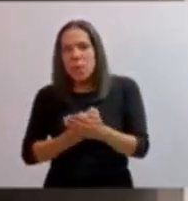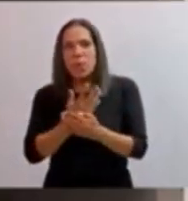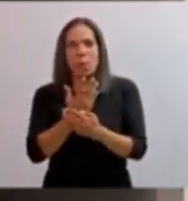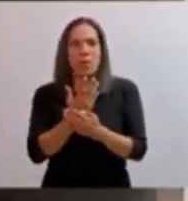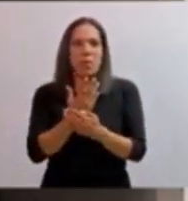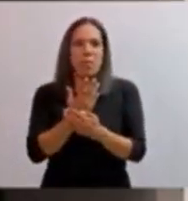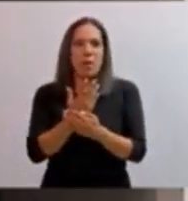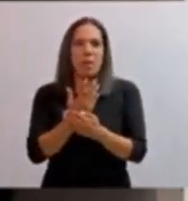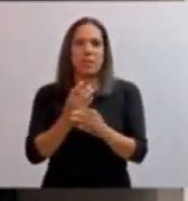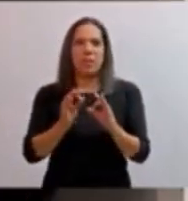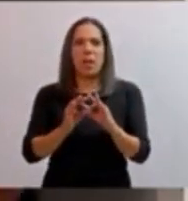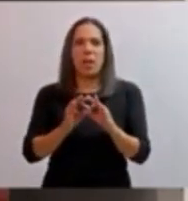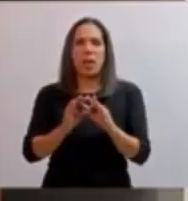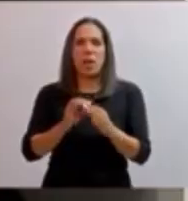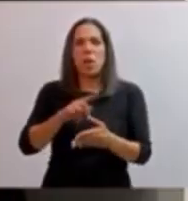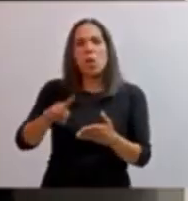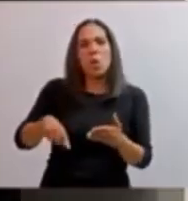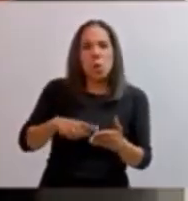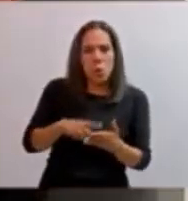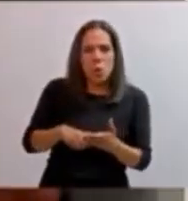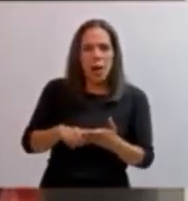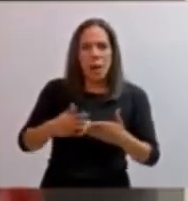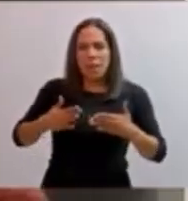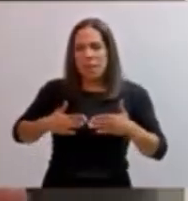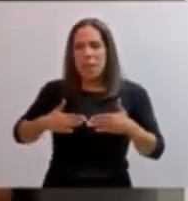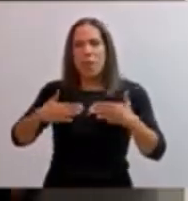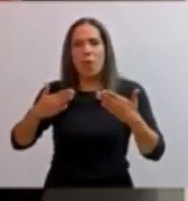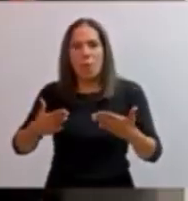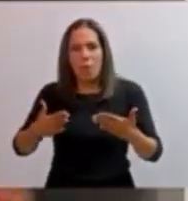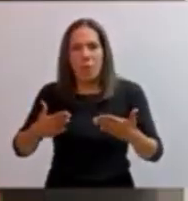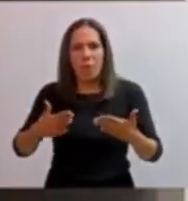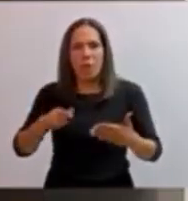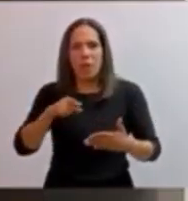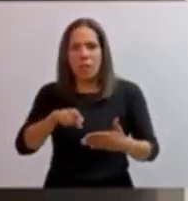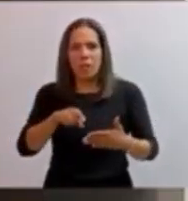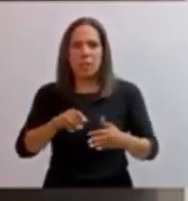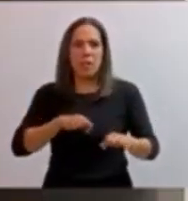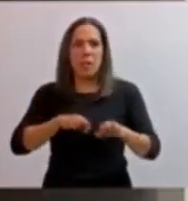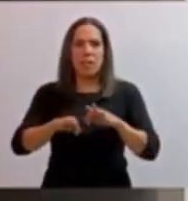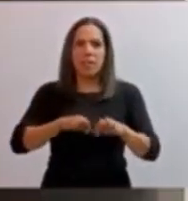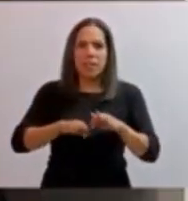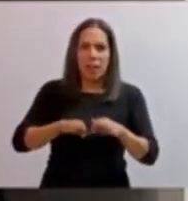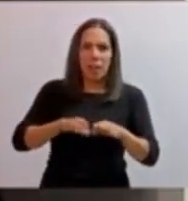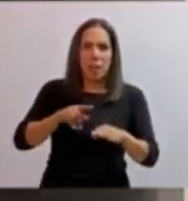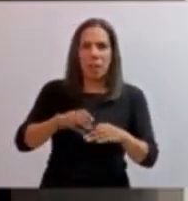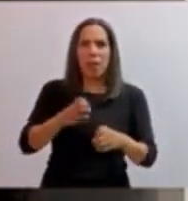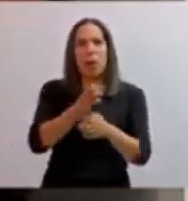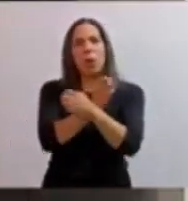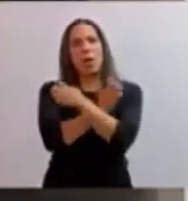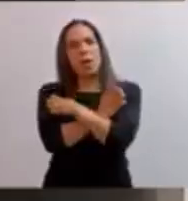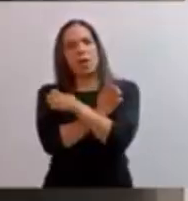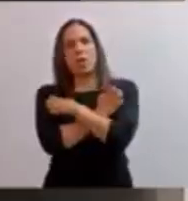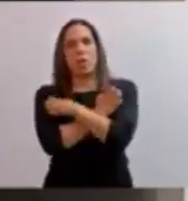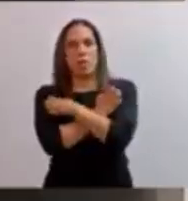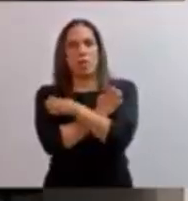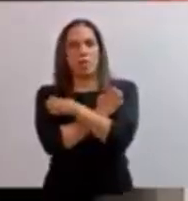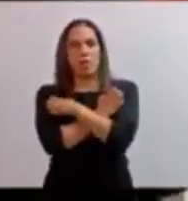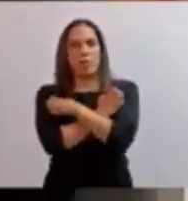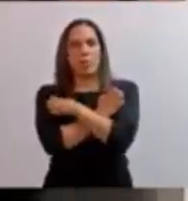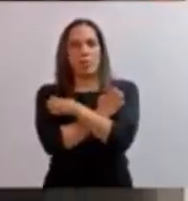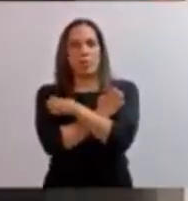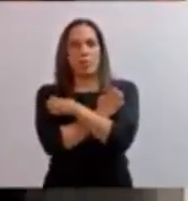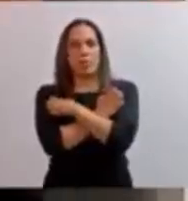confianza para que se puedan resignificar las prácticas que se están teniendo, tanto del nivel